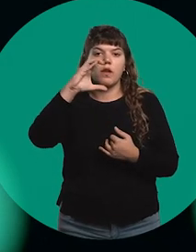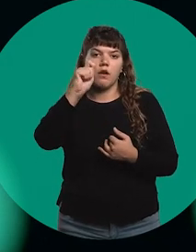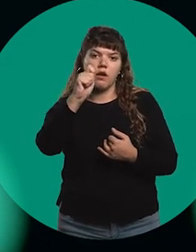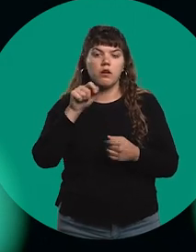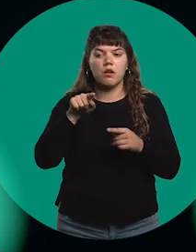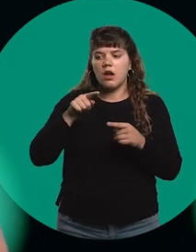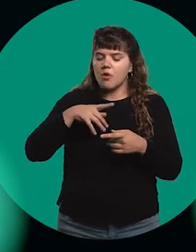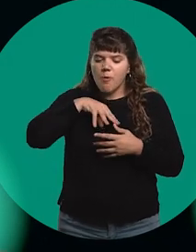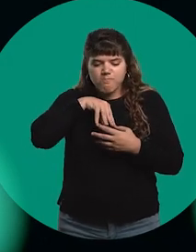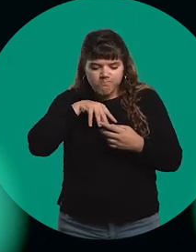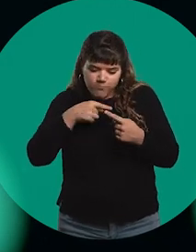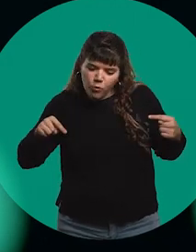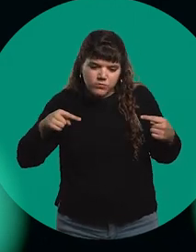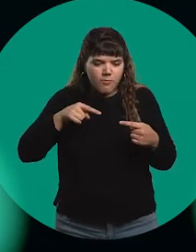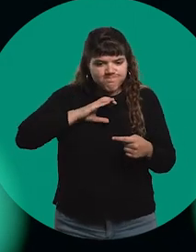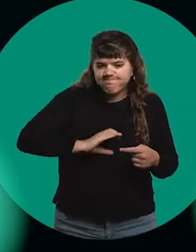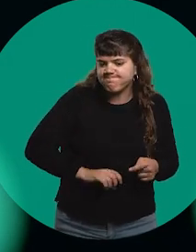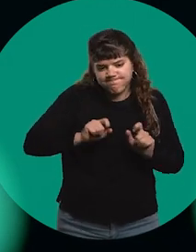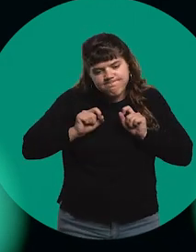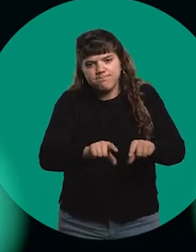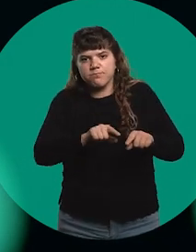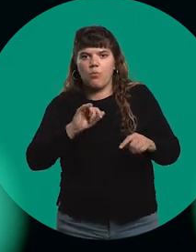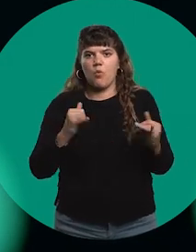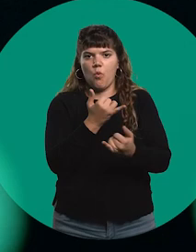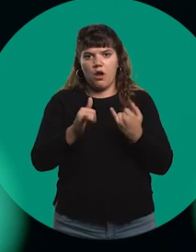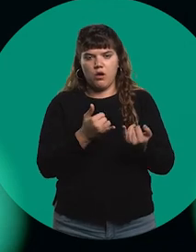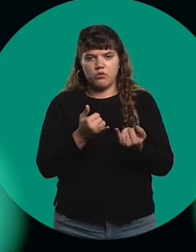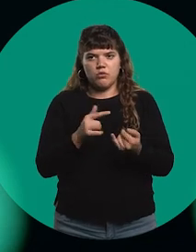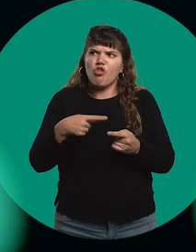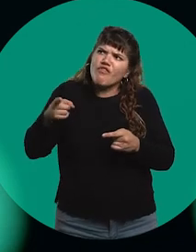lúdica como, la esencia del juego, ¿no? Como la matriz de donde nace el juego.